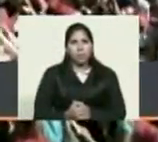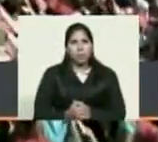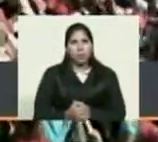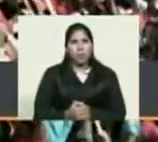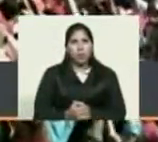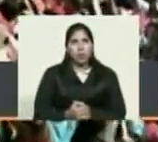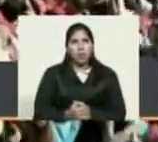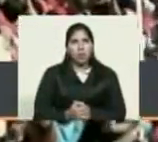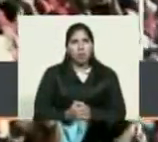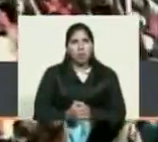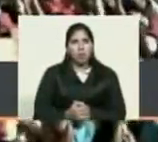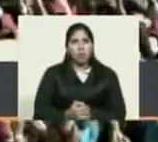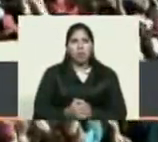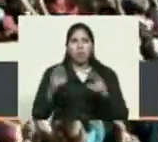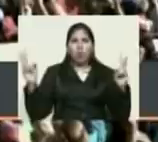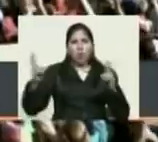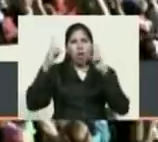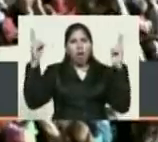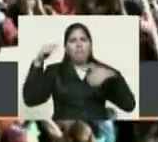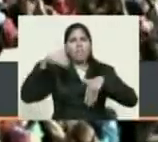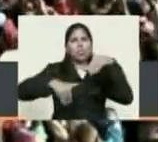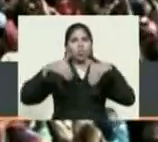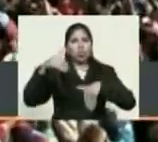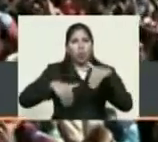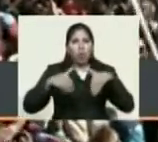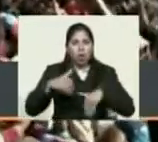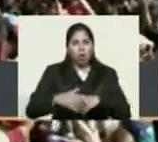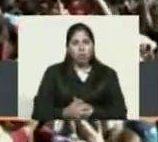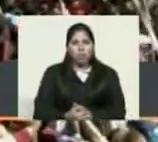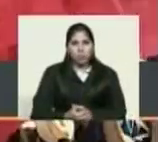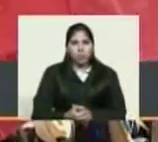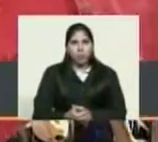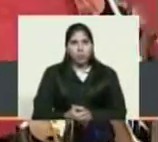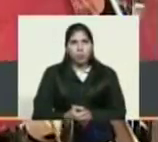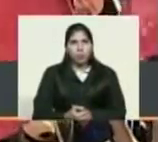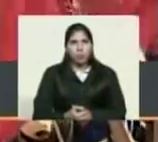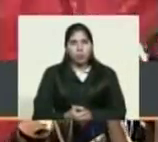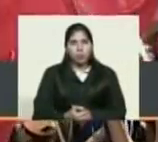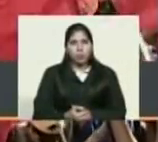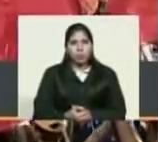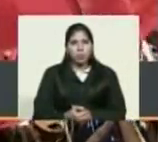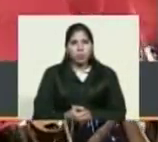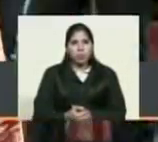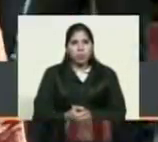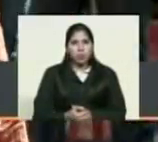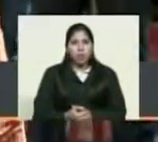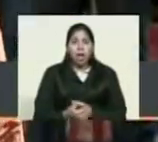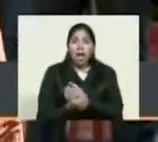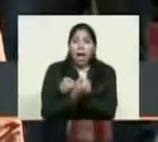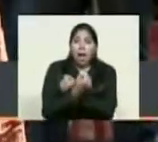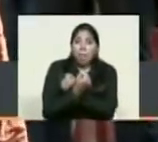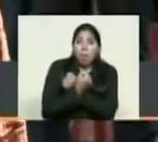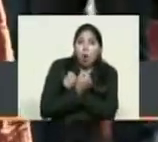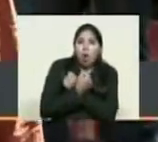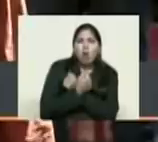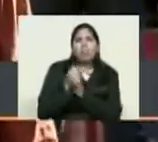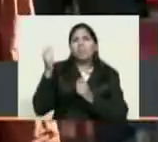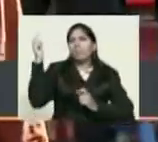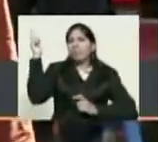la victoria electoral! Y digamos, con amor, ¡Chávez